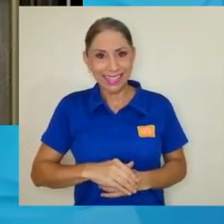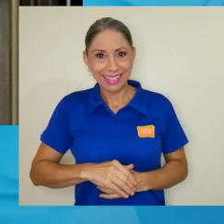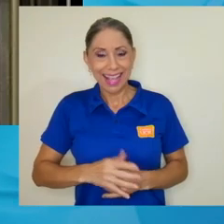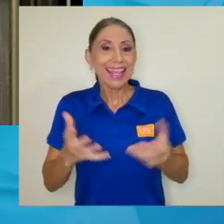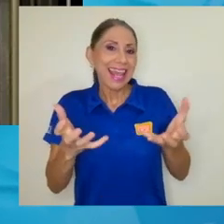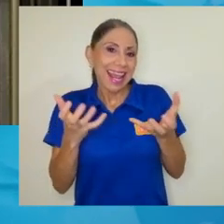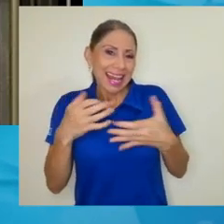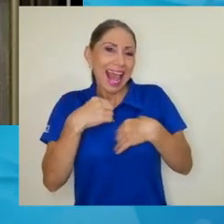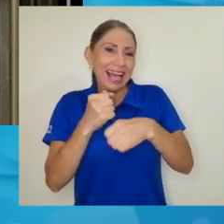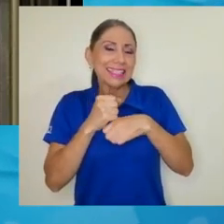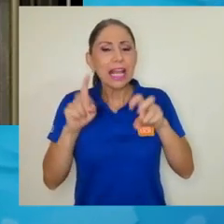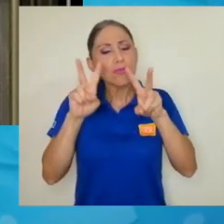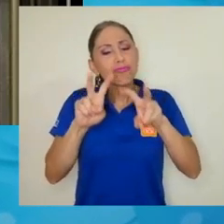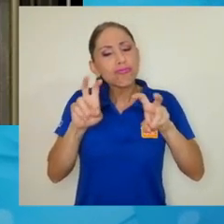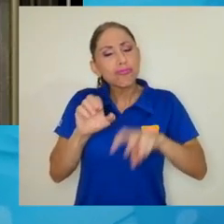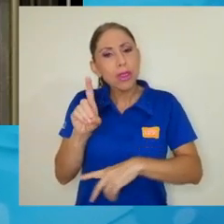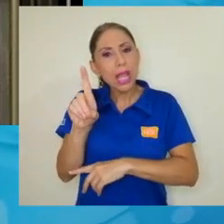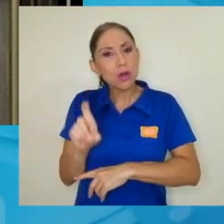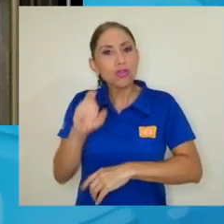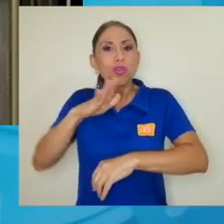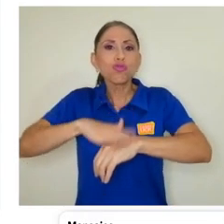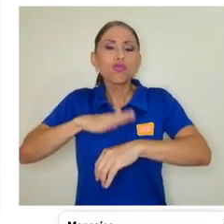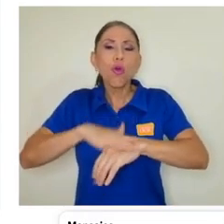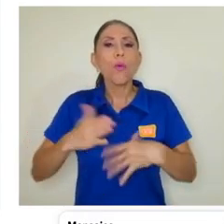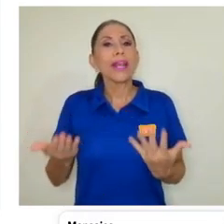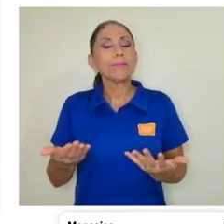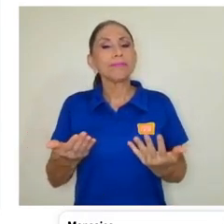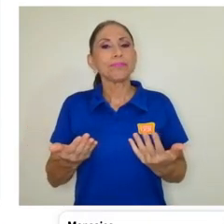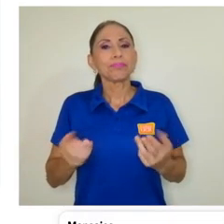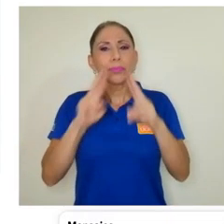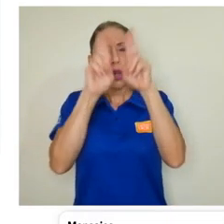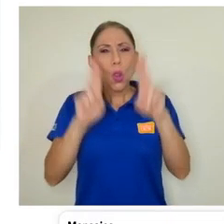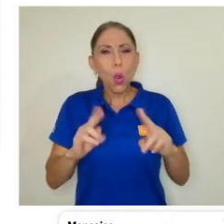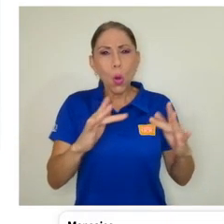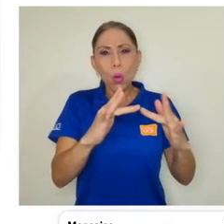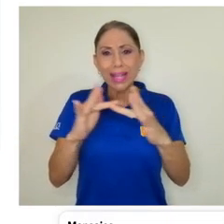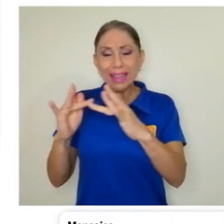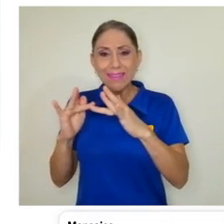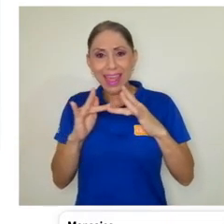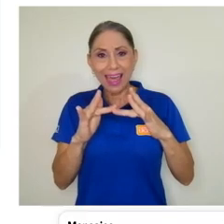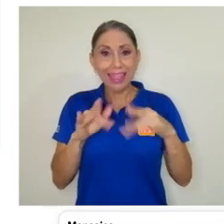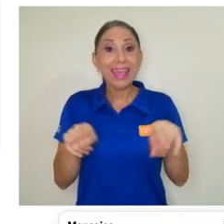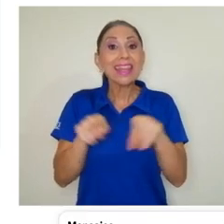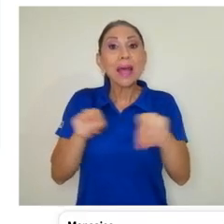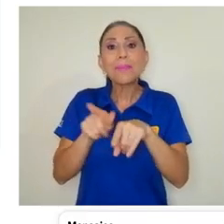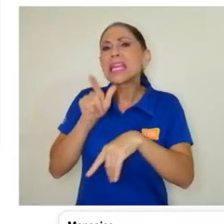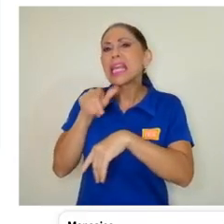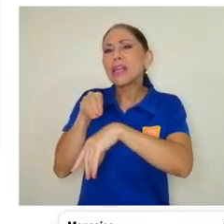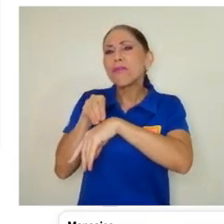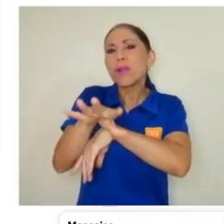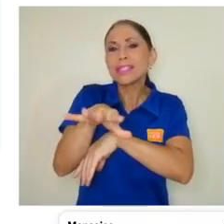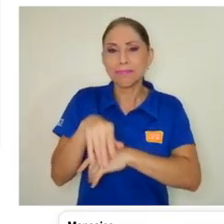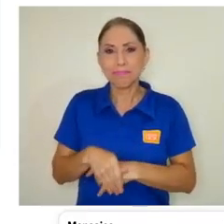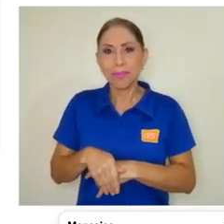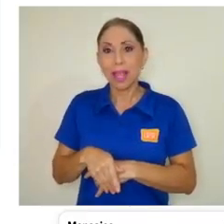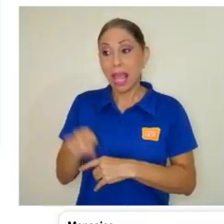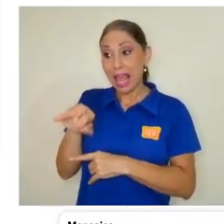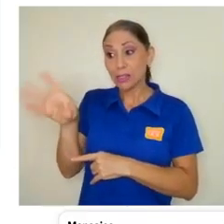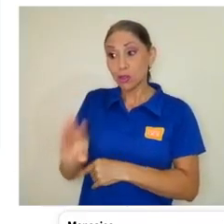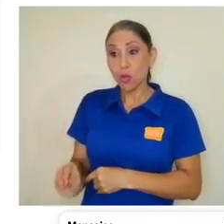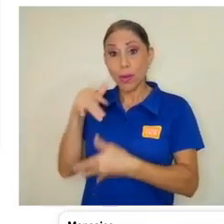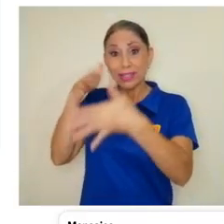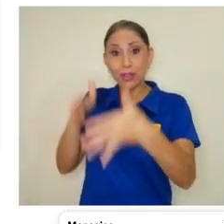que quería hacer un diagnóstico sobre conectividad y sobre influenciadores. Los jóvenes